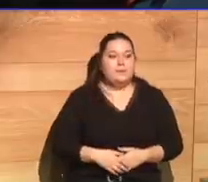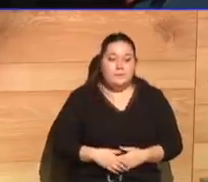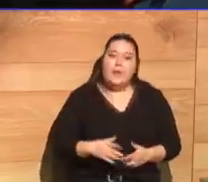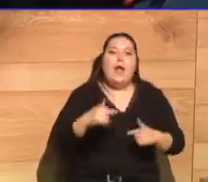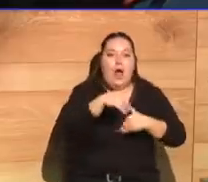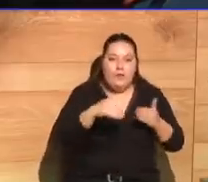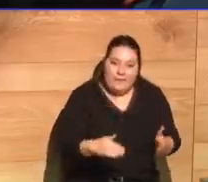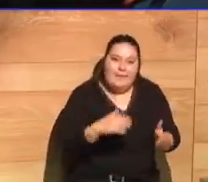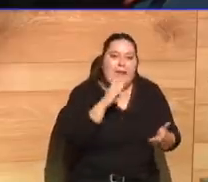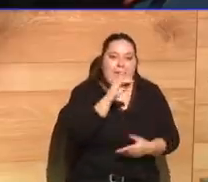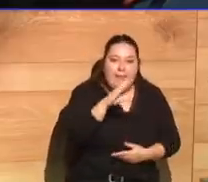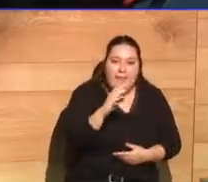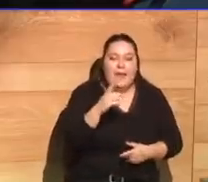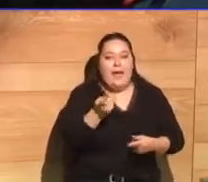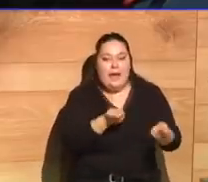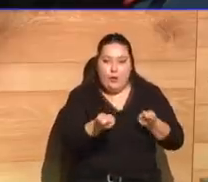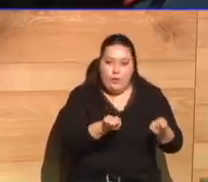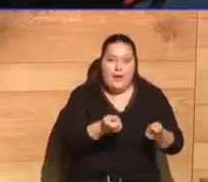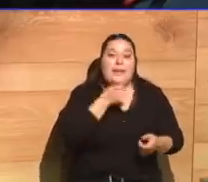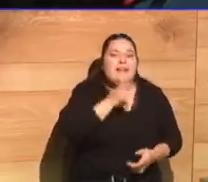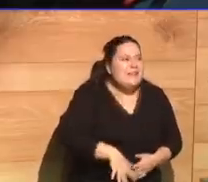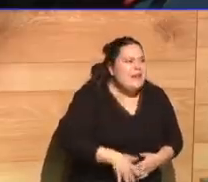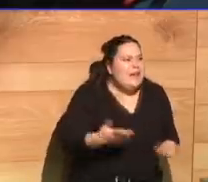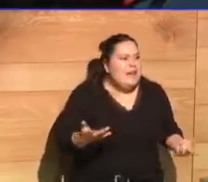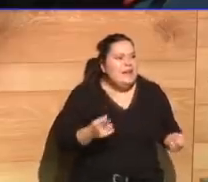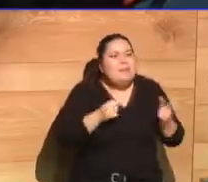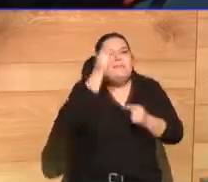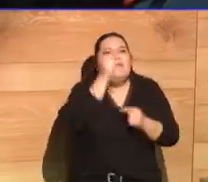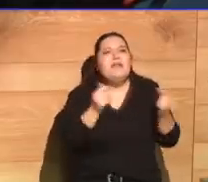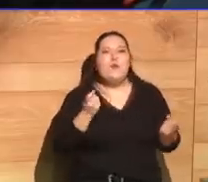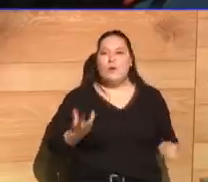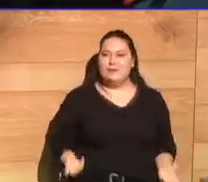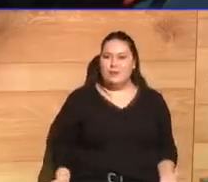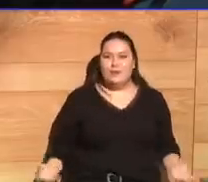DC a negociar. ¿Pero quién? ¿Y cuánto medía?